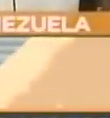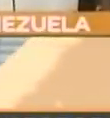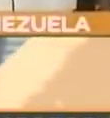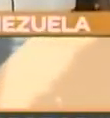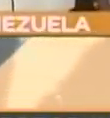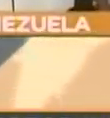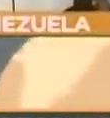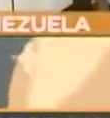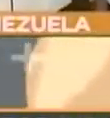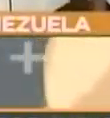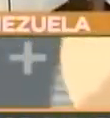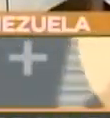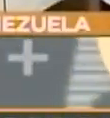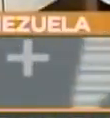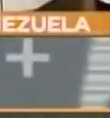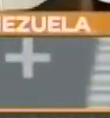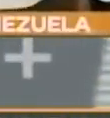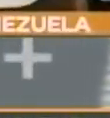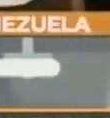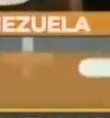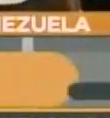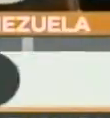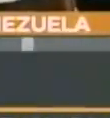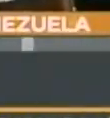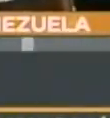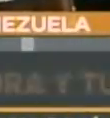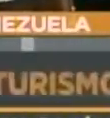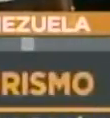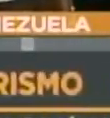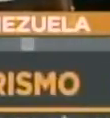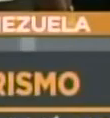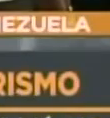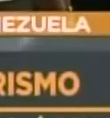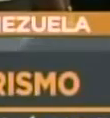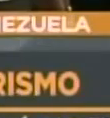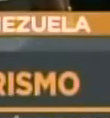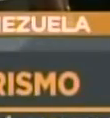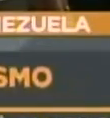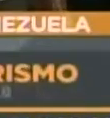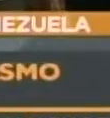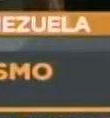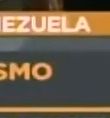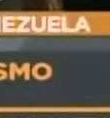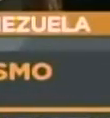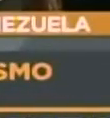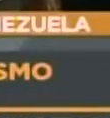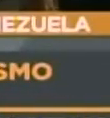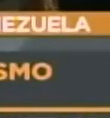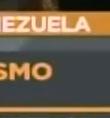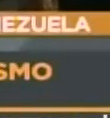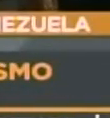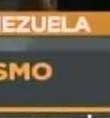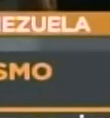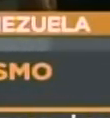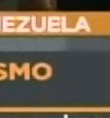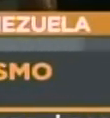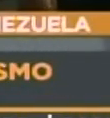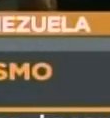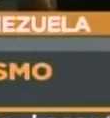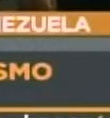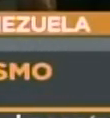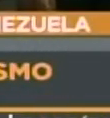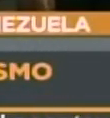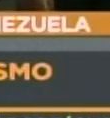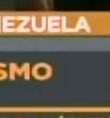ciudadanos y que, si se quiere, también transforma al ciudadano. Por eso vamos a estar conversando con el profesor Alfredo Dadona, director del Sistema